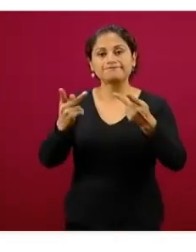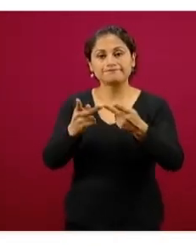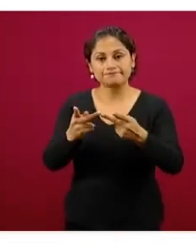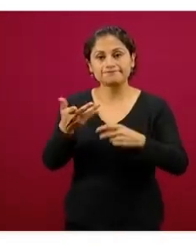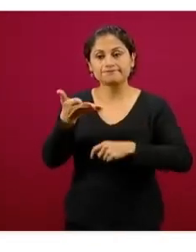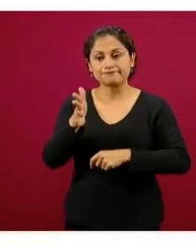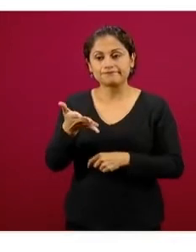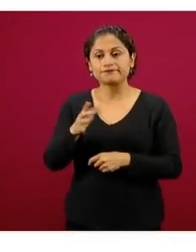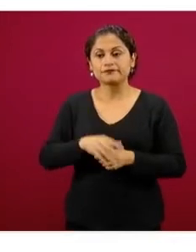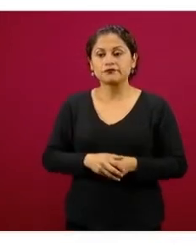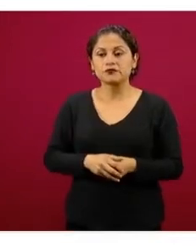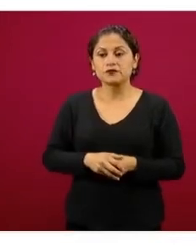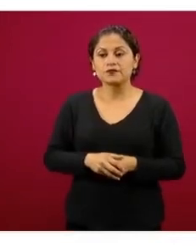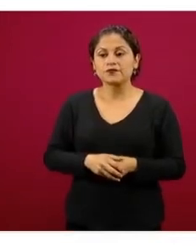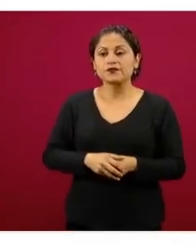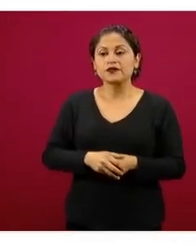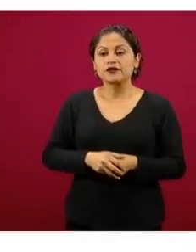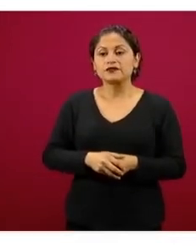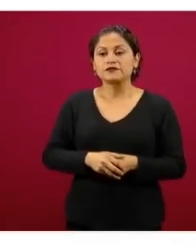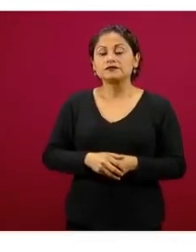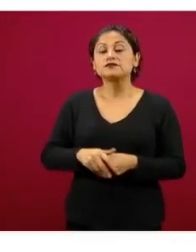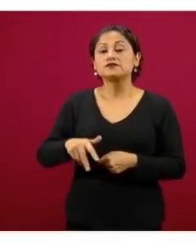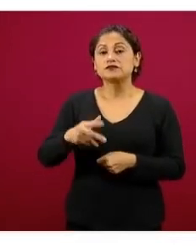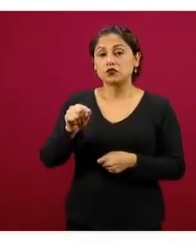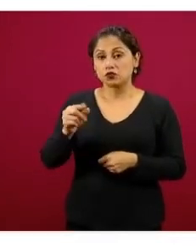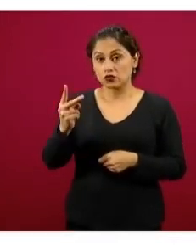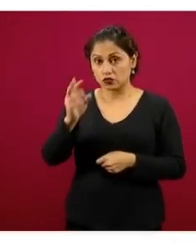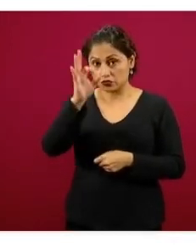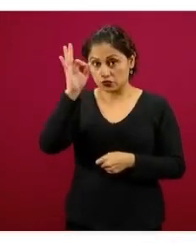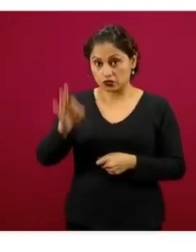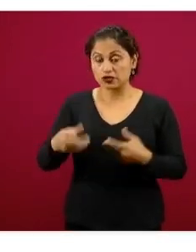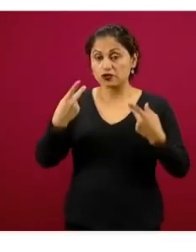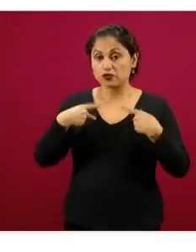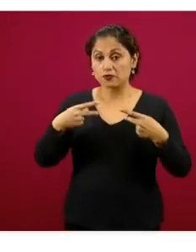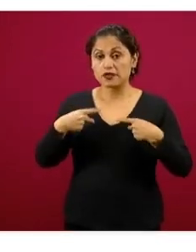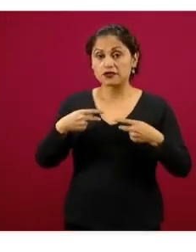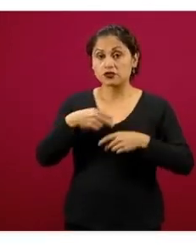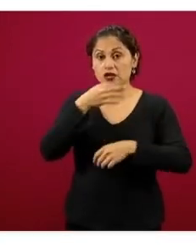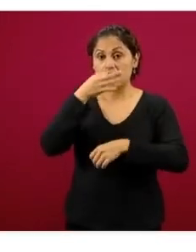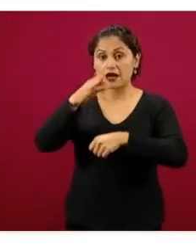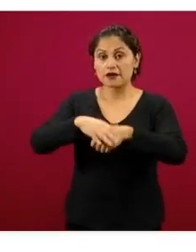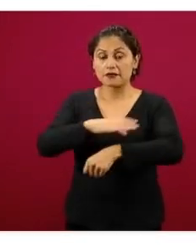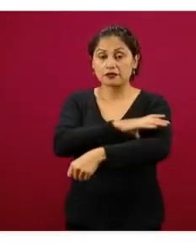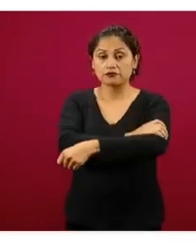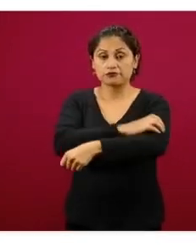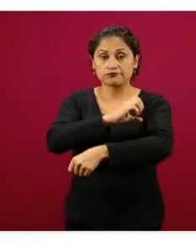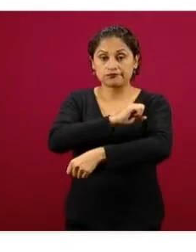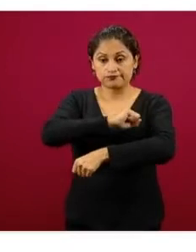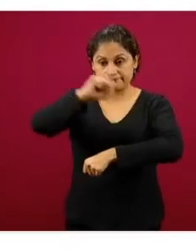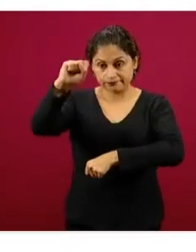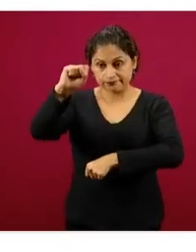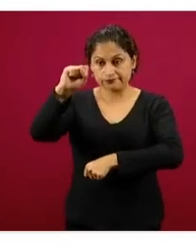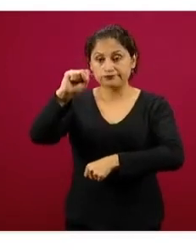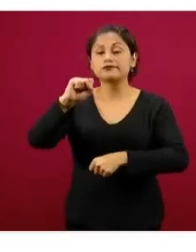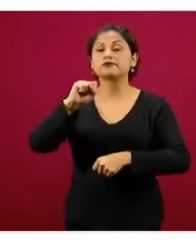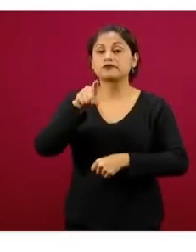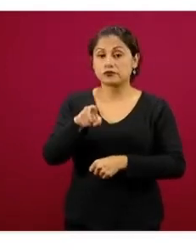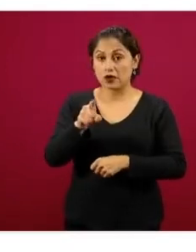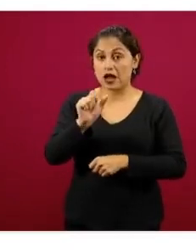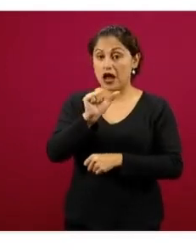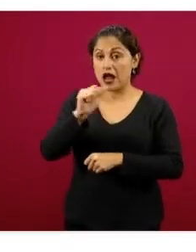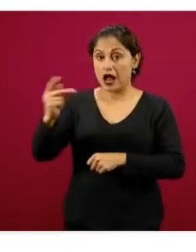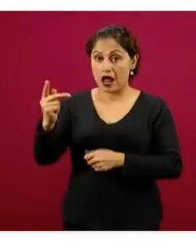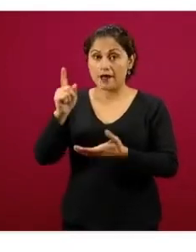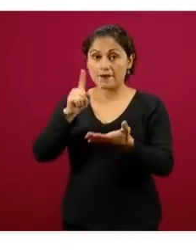de personas que reportan presentar presión arterial alta de las personas que han utilizado la aplicación.